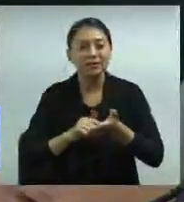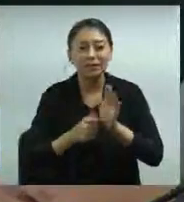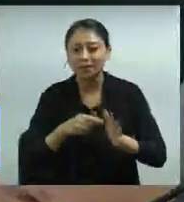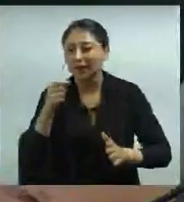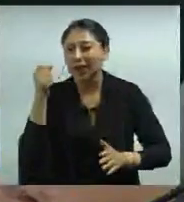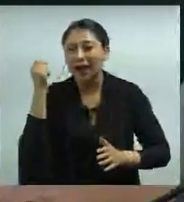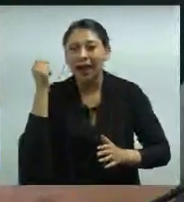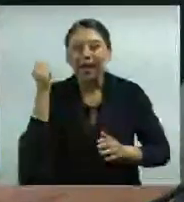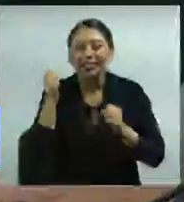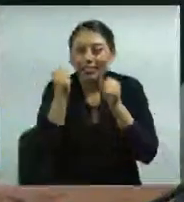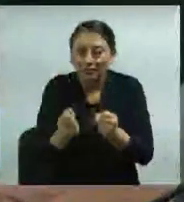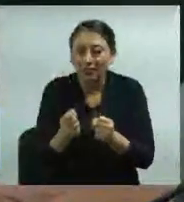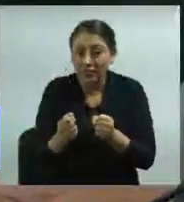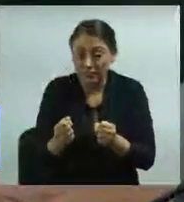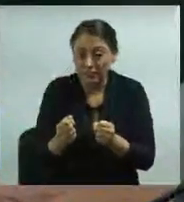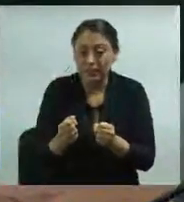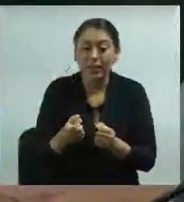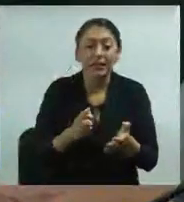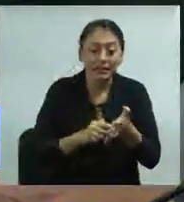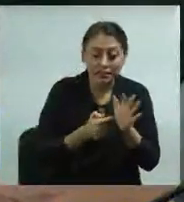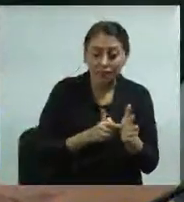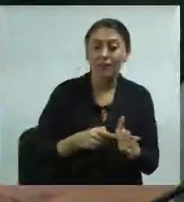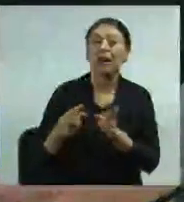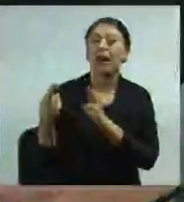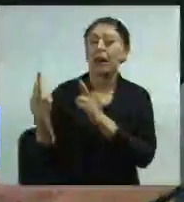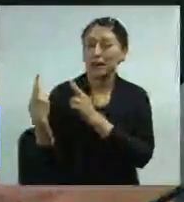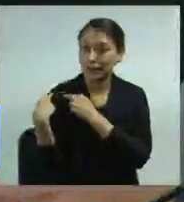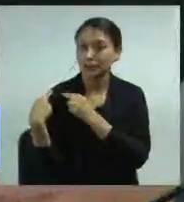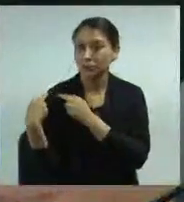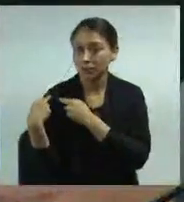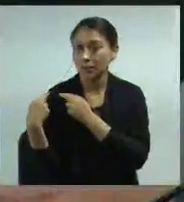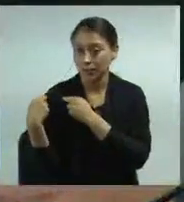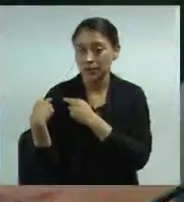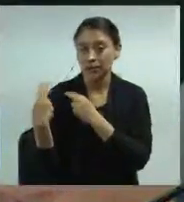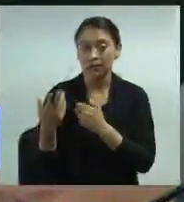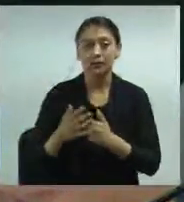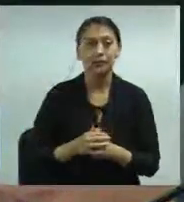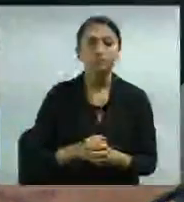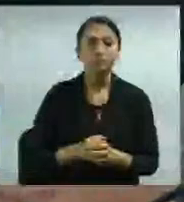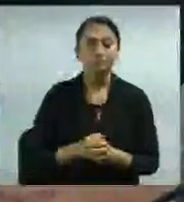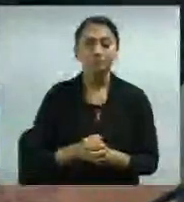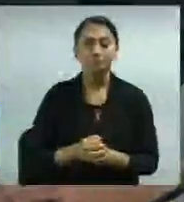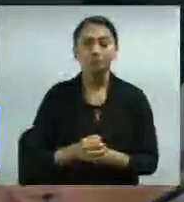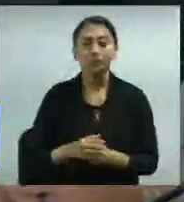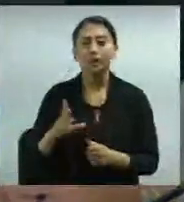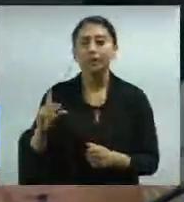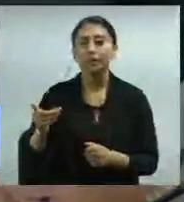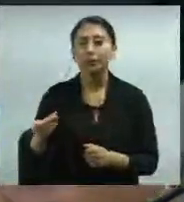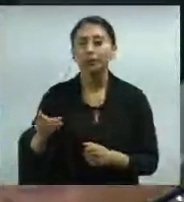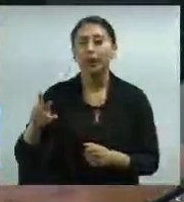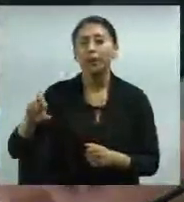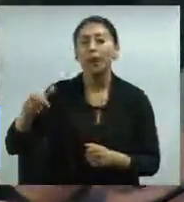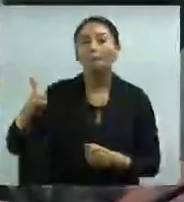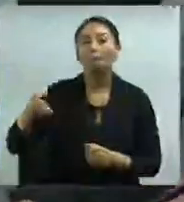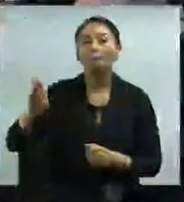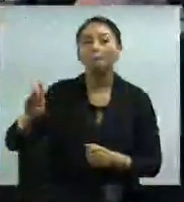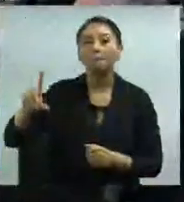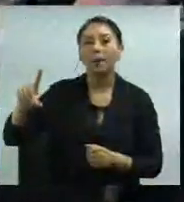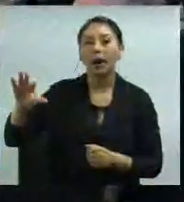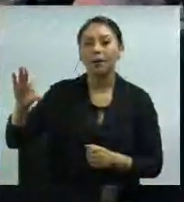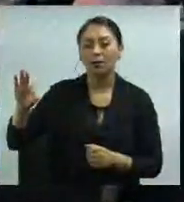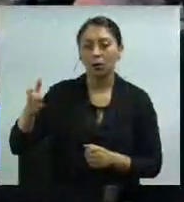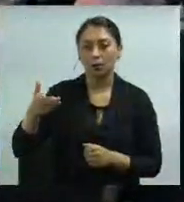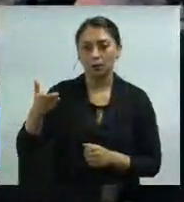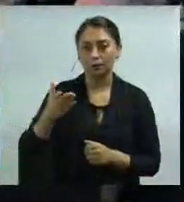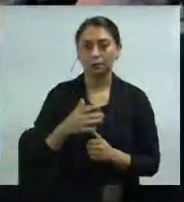ambiental ante la producción de riqueza en el país. Muchas gracias, presidente. Tiene la palabra el diputado Pablo Mendoza.